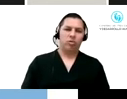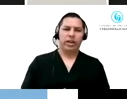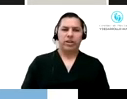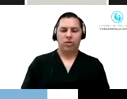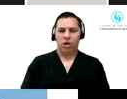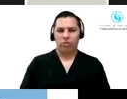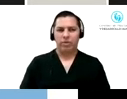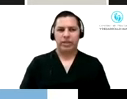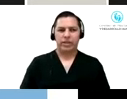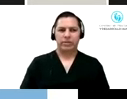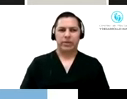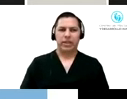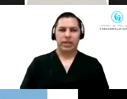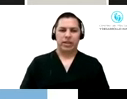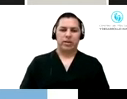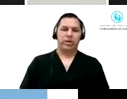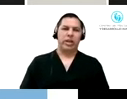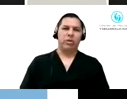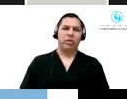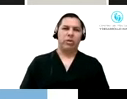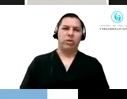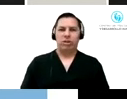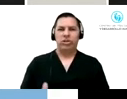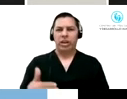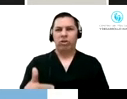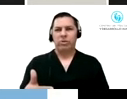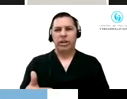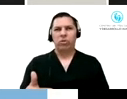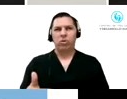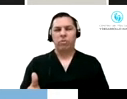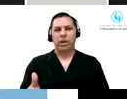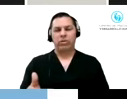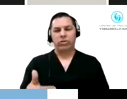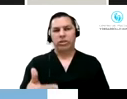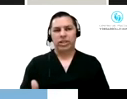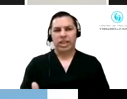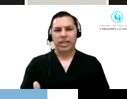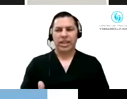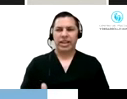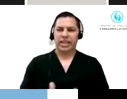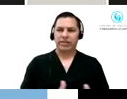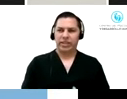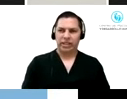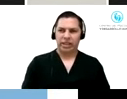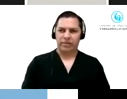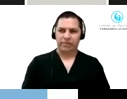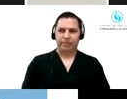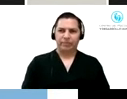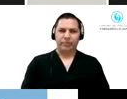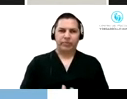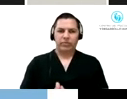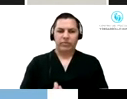tanto a mujeres como a hombres, ¿verdad? Por ejemplo, el patriarcado, si el hombre no cumple con cierto estándar, es